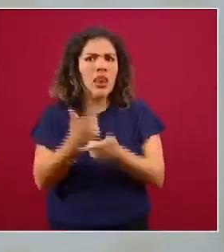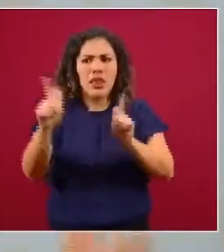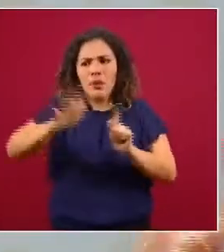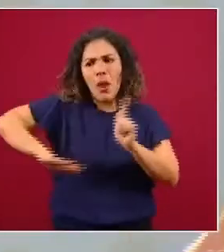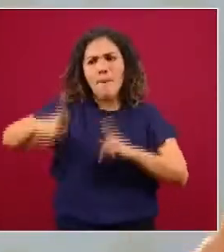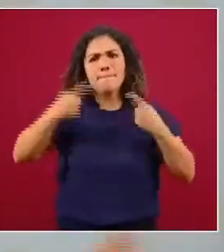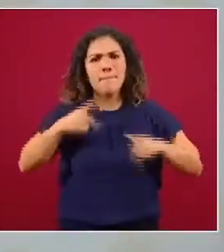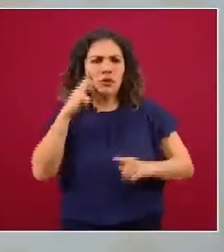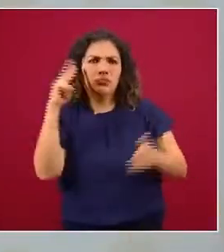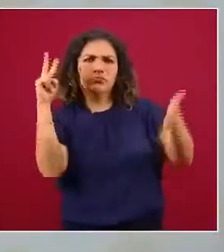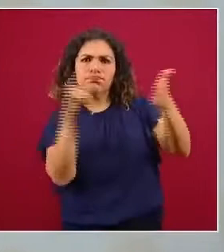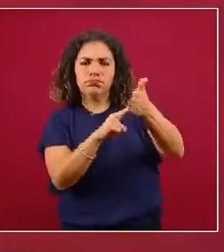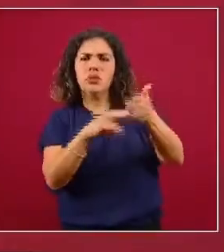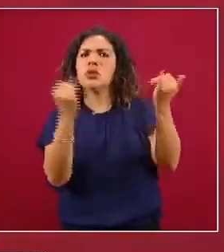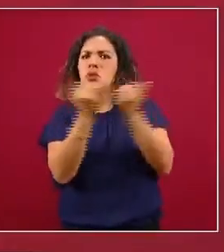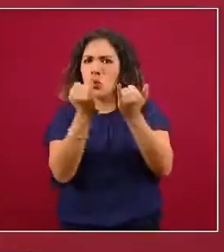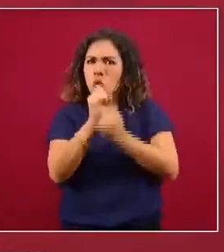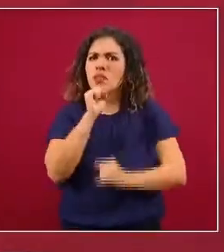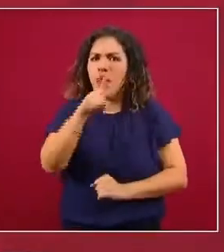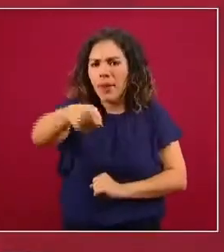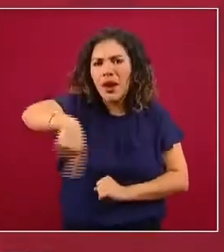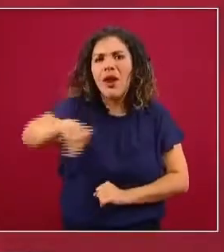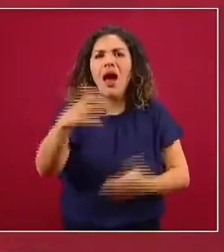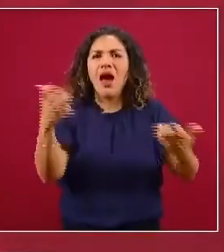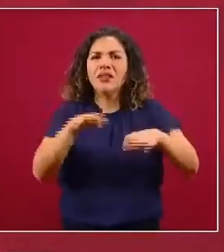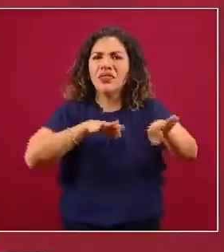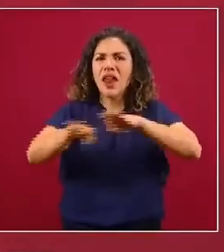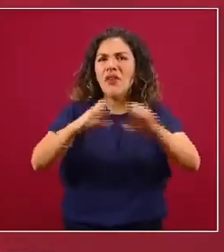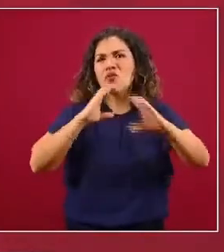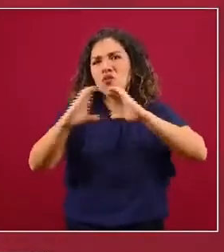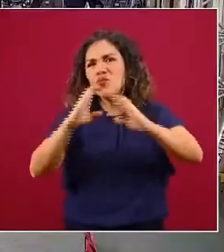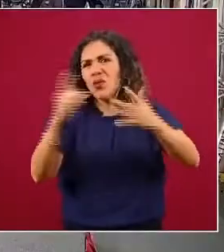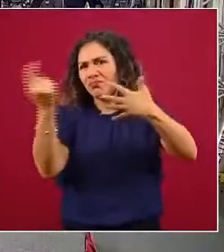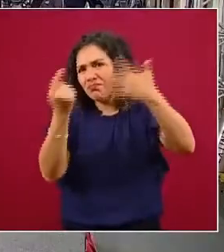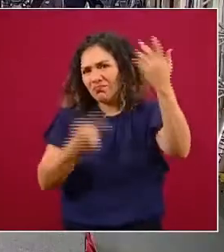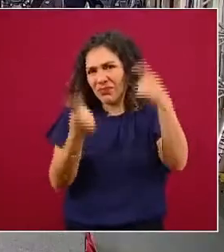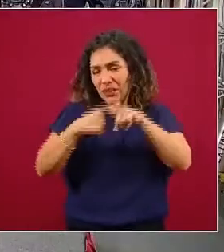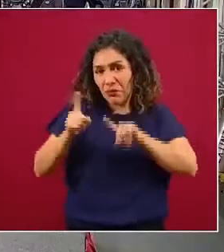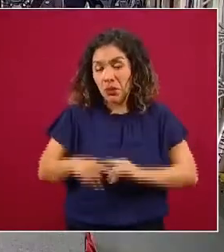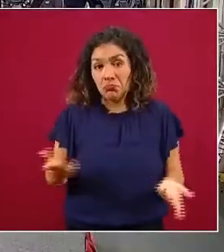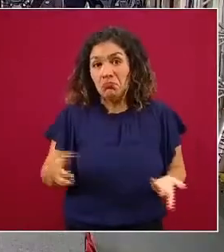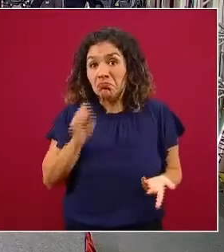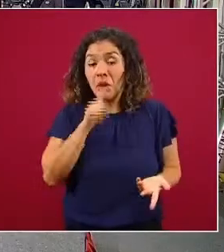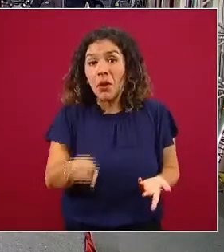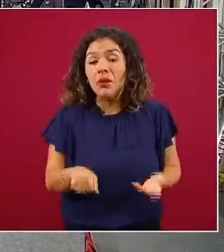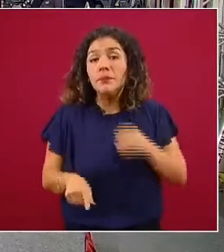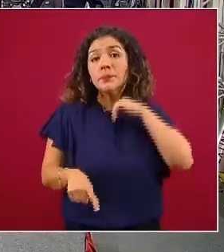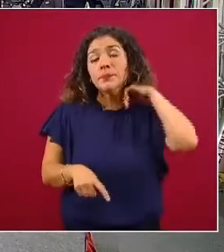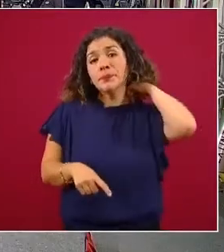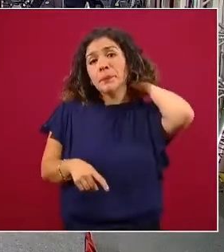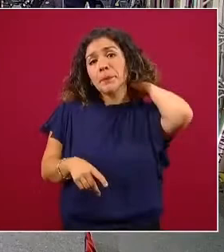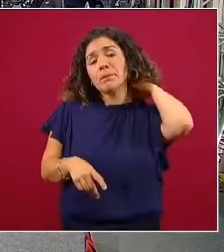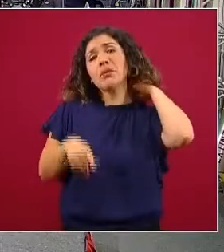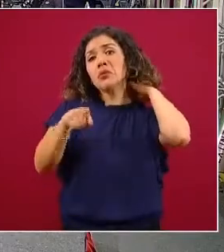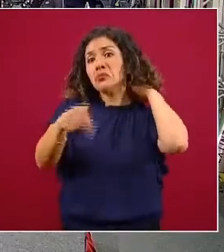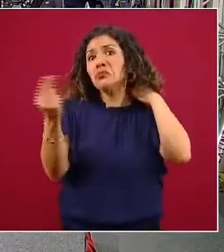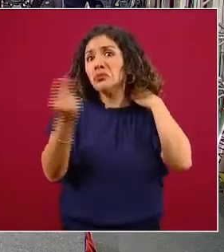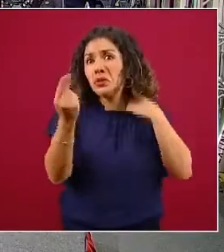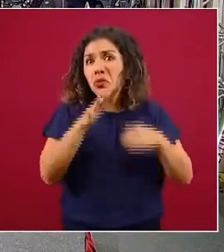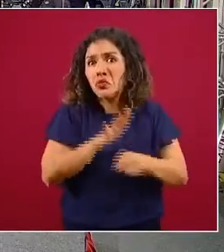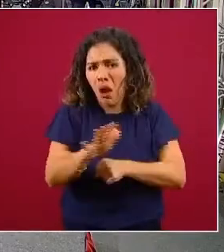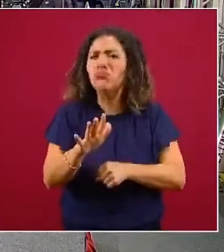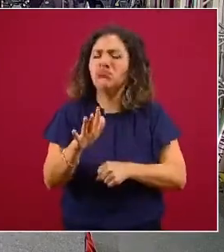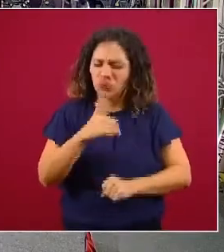la ciudadanía, desde luego incluidos ustedes como comunicadoras y comunicadores. Lo que pidan, con